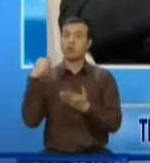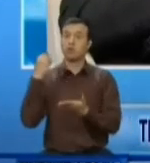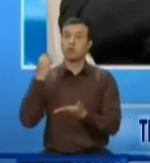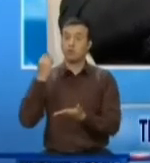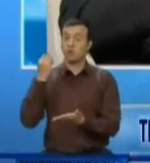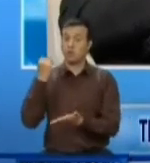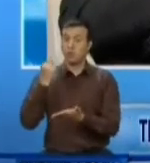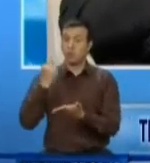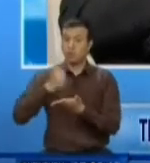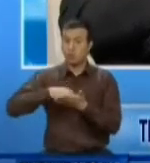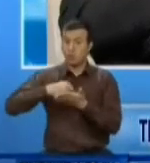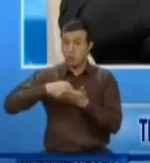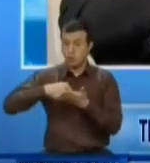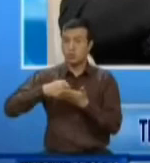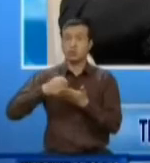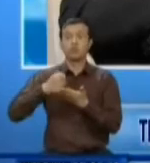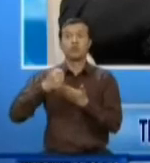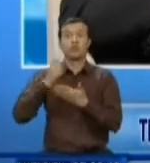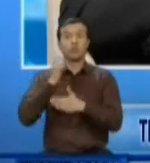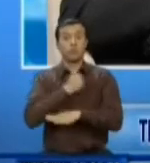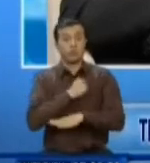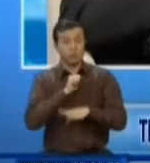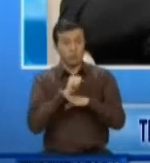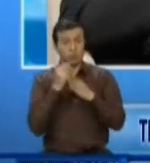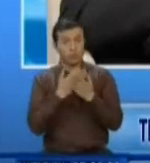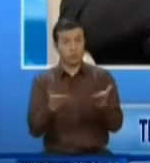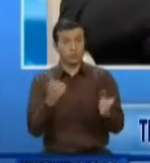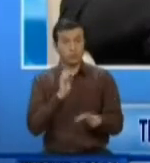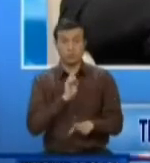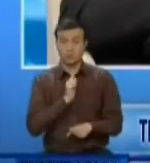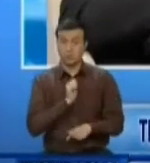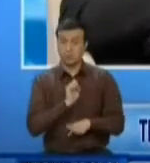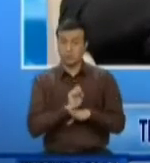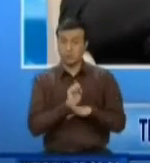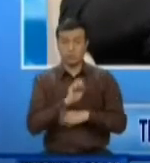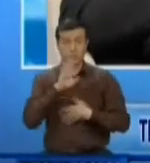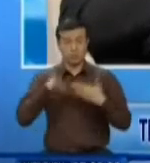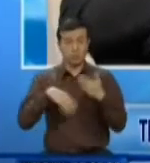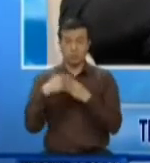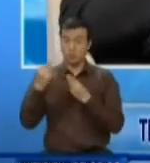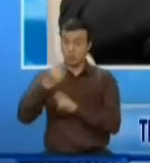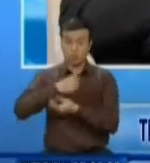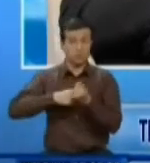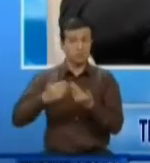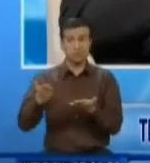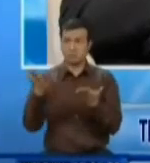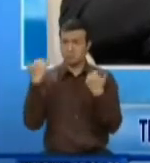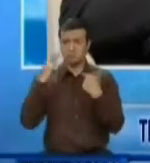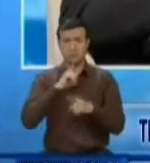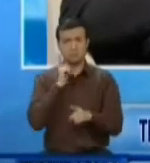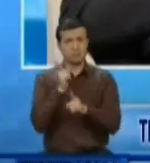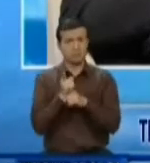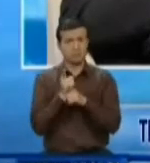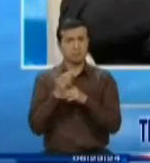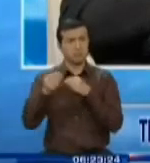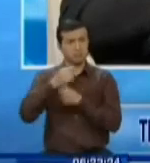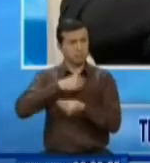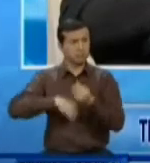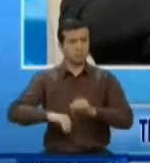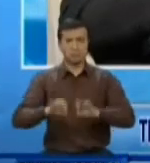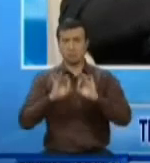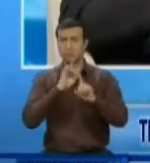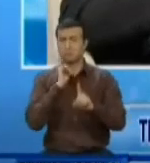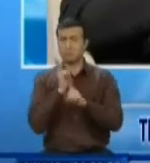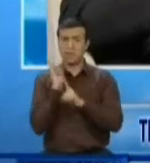ecuatorianos a debe contratar productos ecuatorianos entonces toda la inversión es bienvenida y toda la inversión fluye no es decir